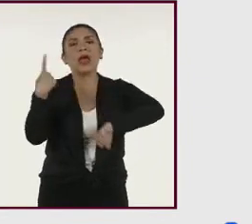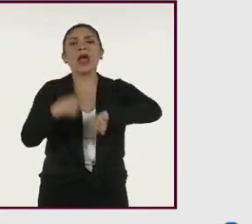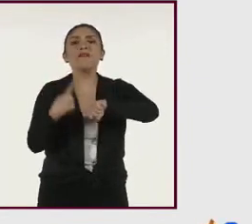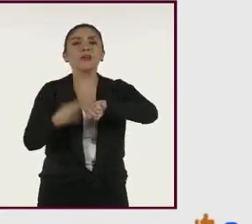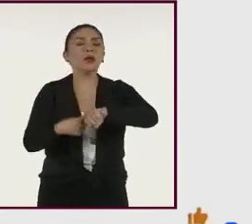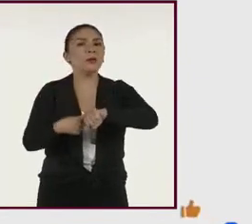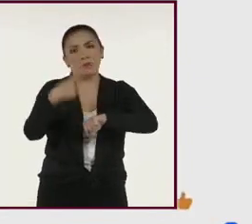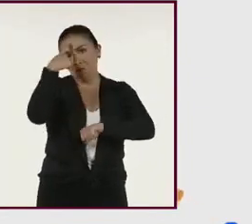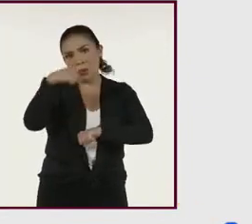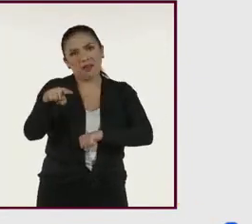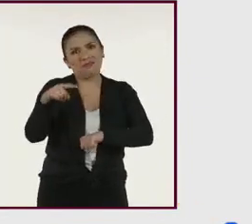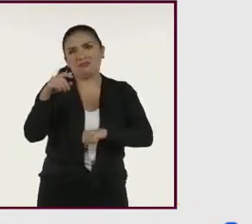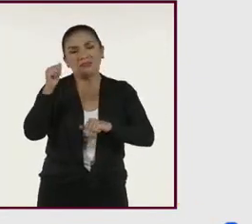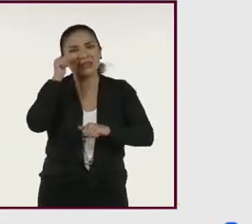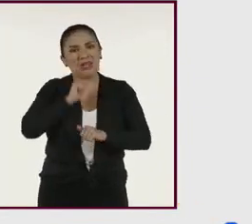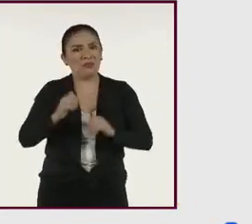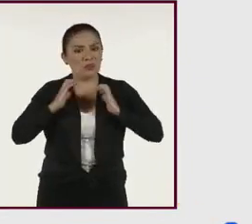crónicas,